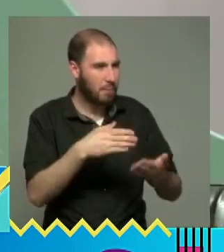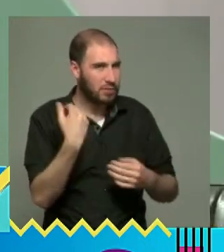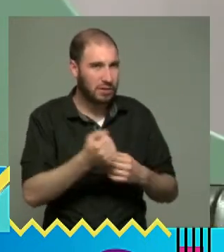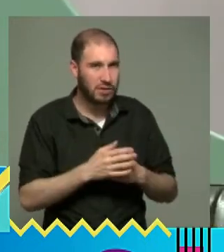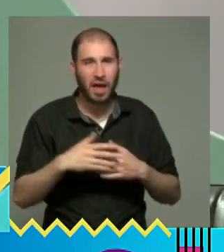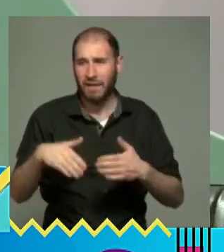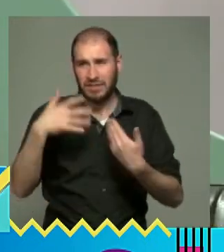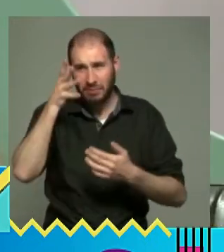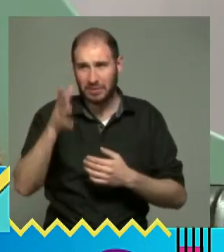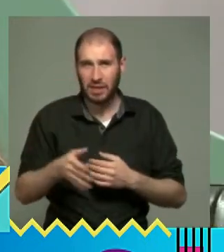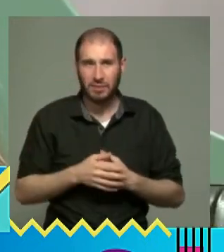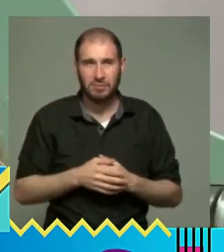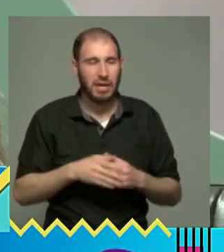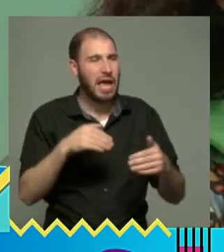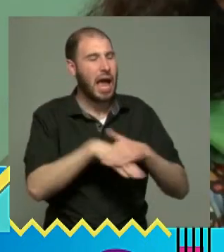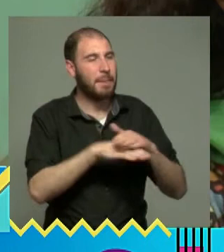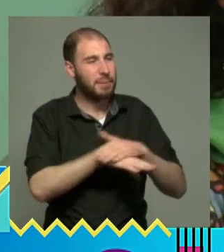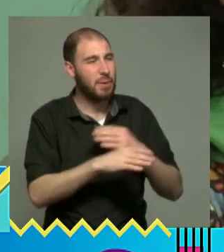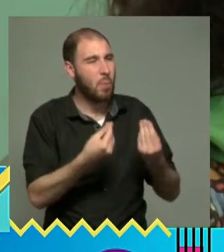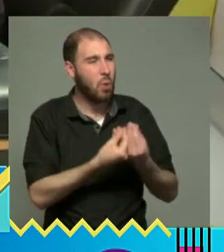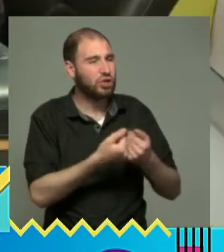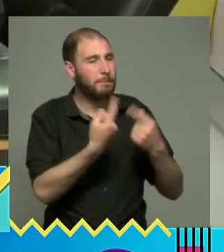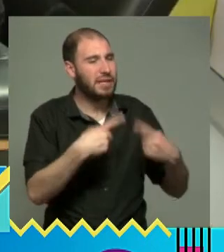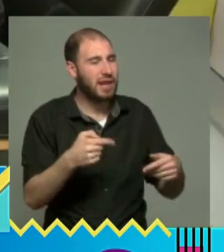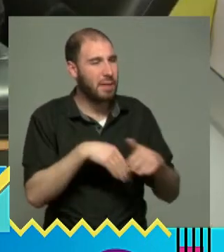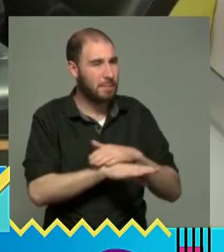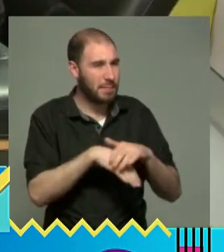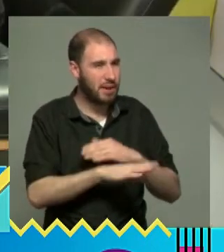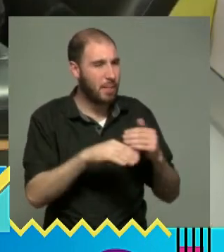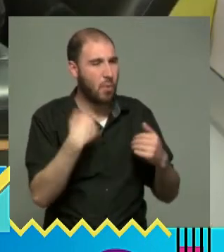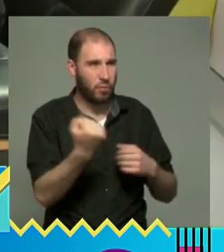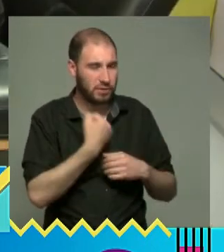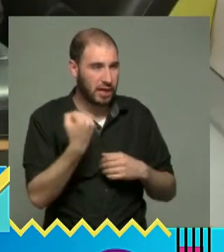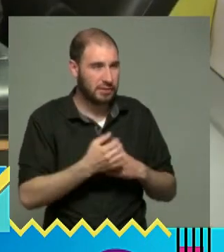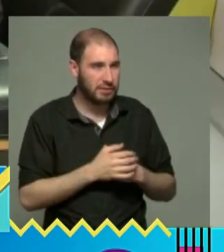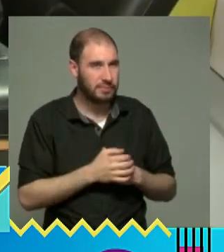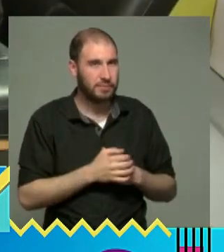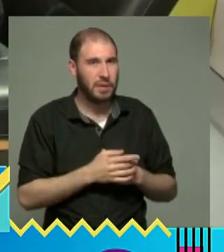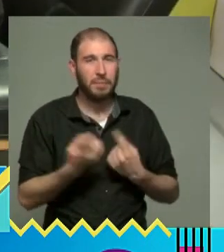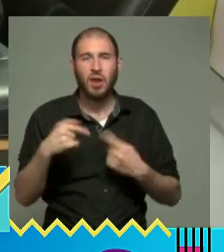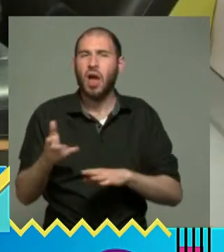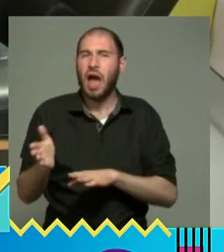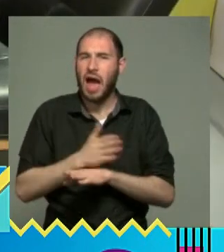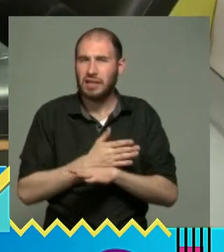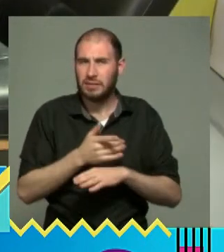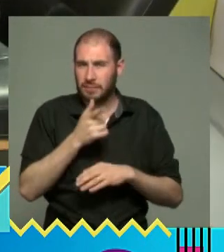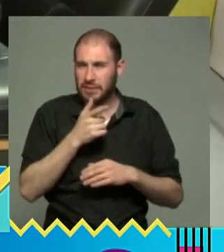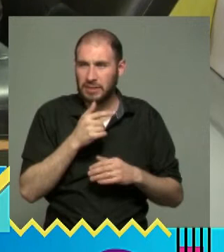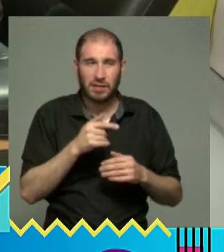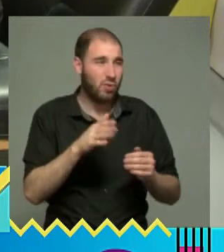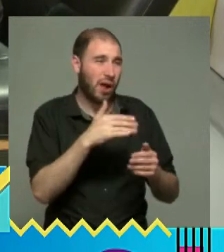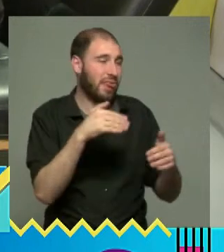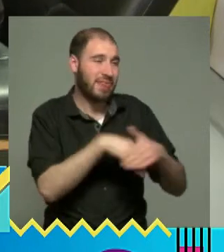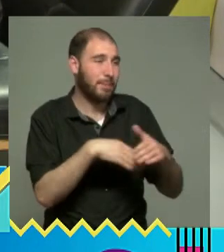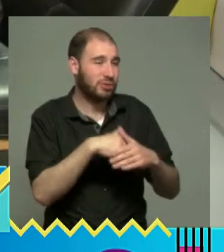muy avanzada por ahí. Por ahí Se imprimieron en un la montón ley de educación materiales se hizo ahora de bien. avanzada. Sí, se pero antes y que era como muy exagerado. durmieron en los